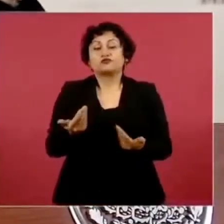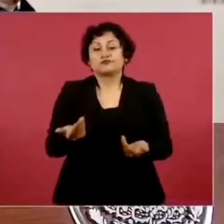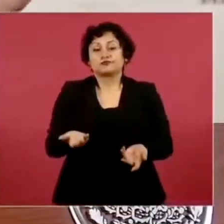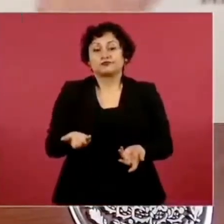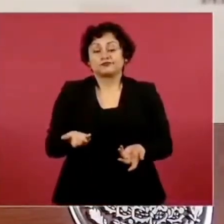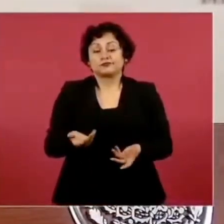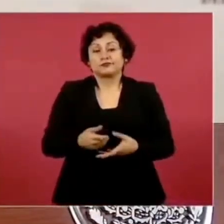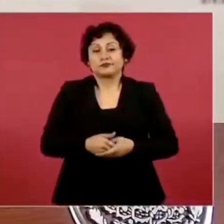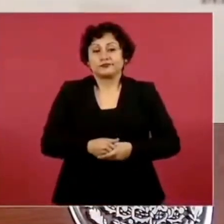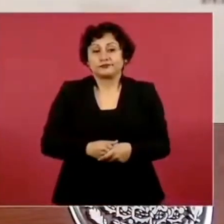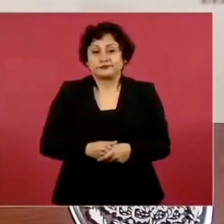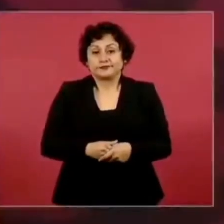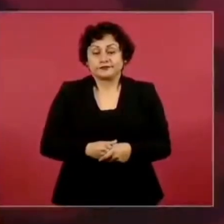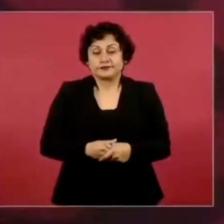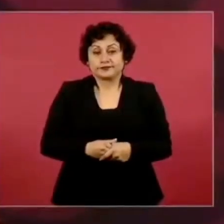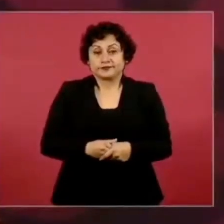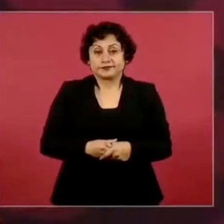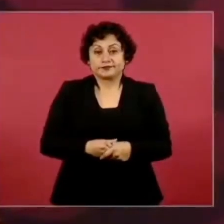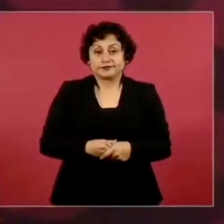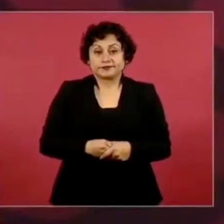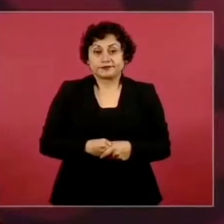tiene